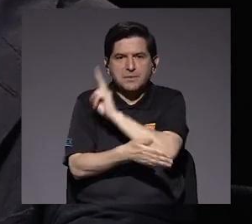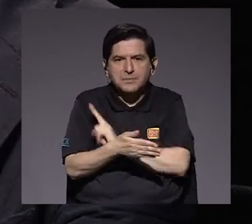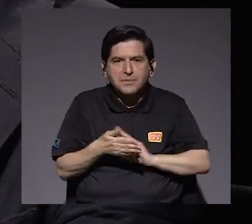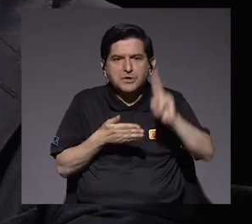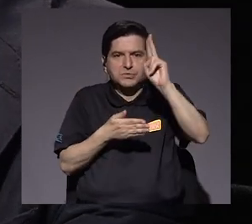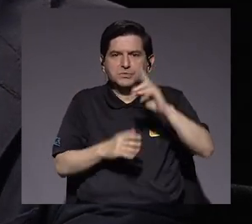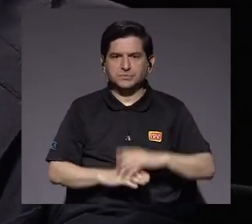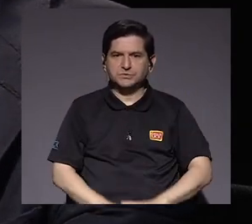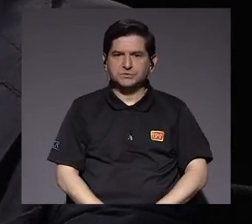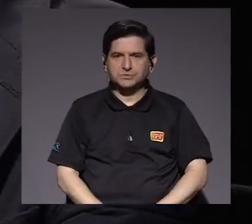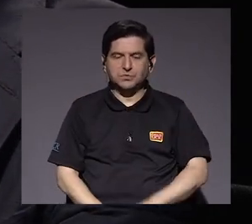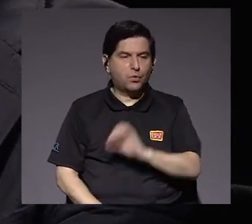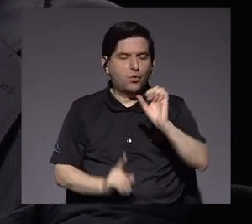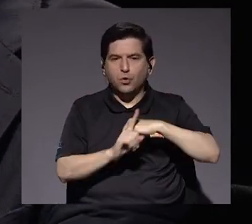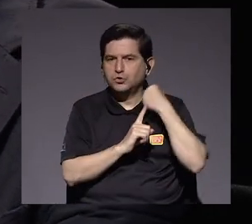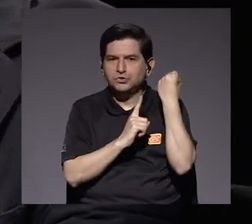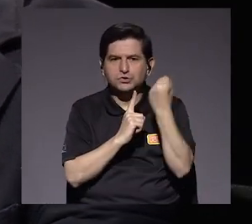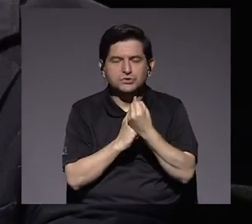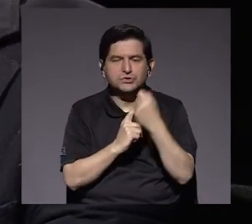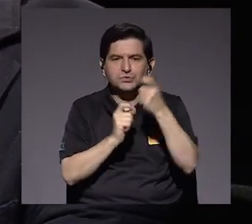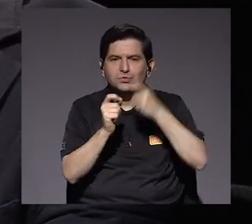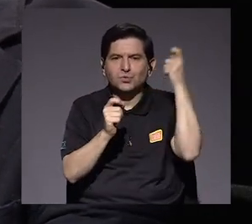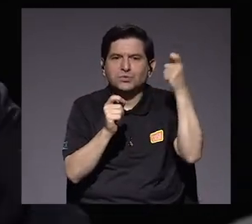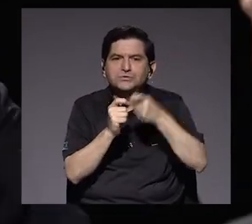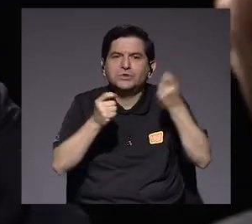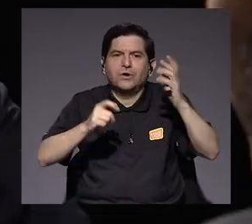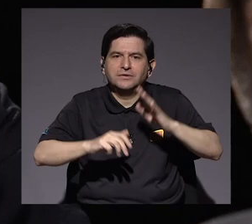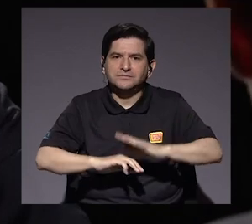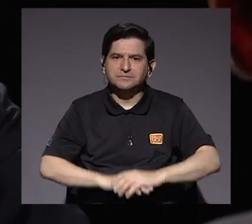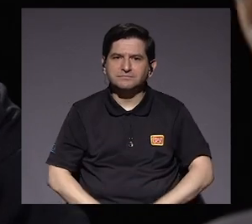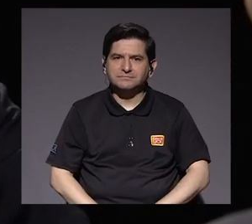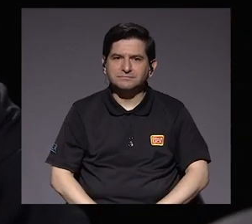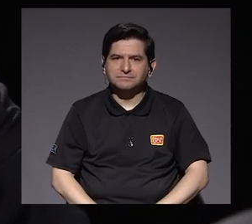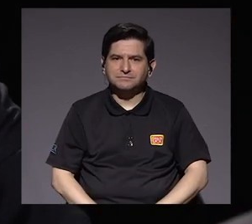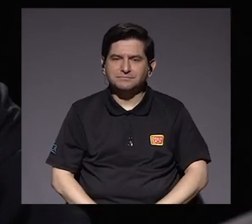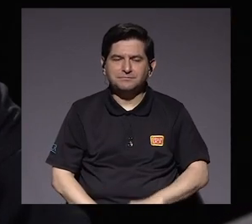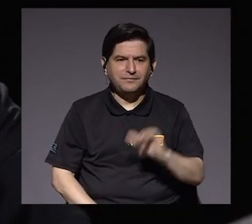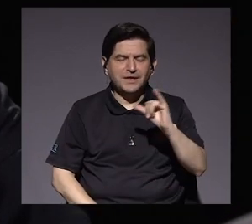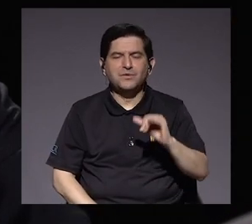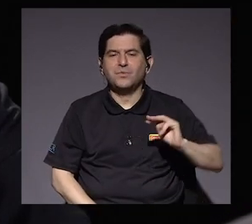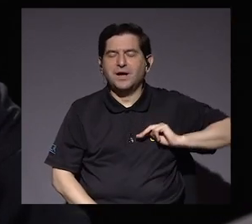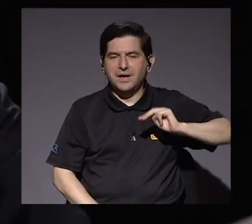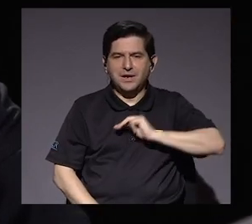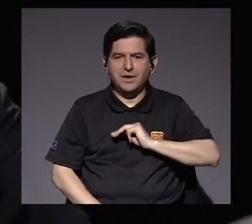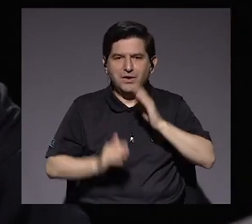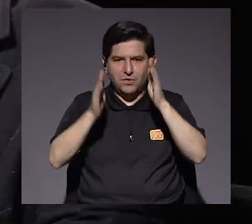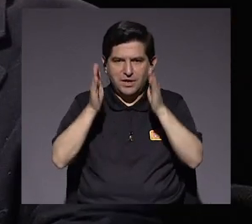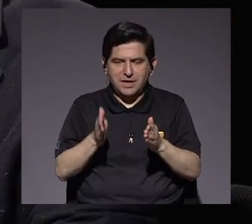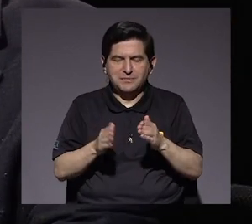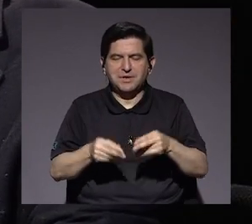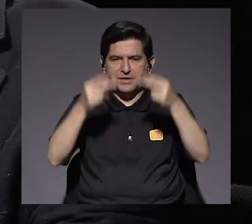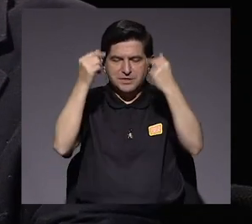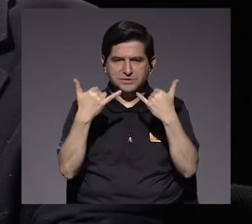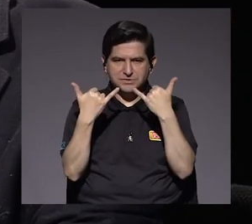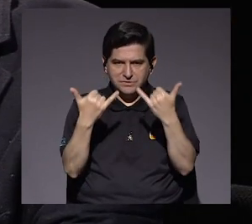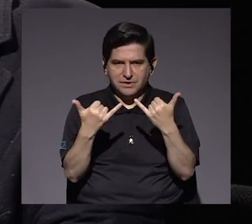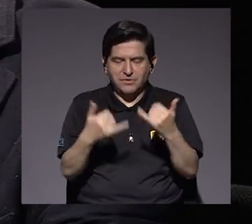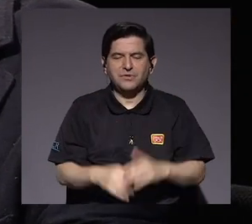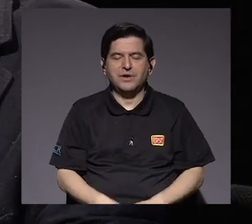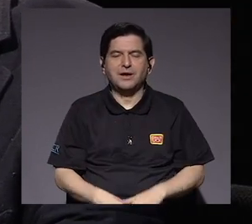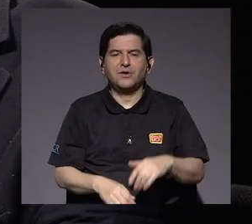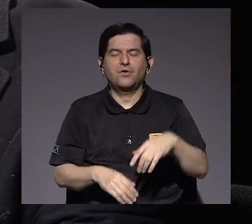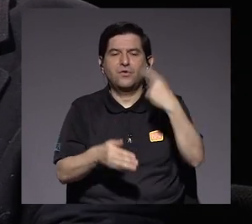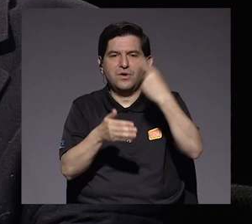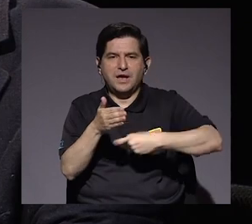universitarios, ¿verdad? O situaciones específicas? El desencuentro con el ministro de Hacienda reciente, con el tema del impuesto